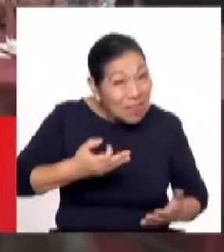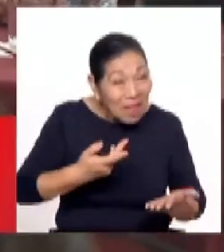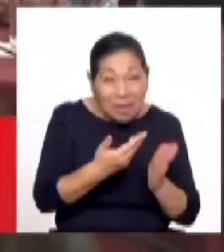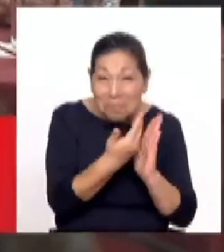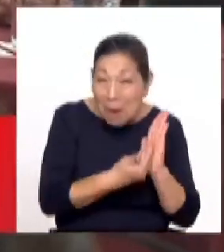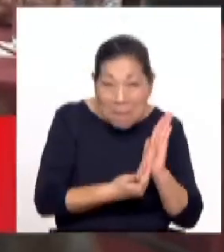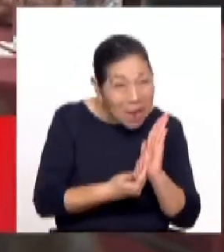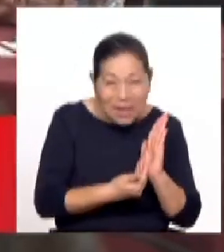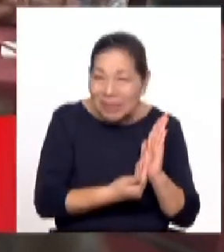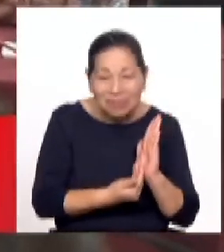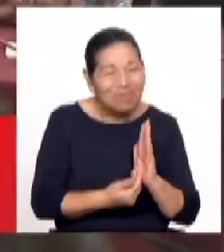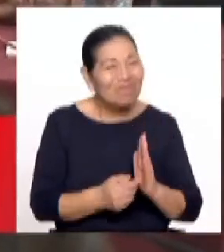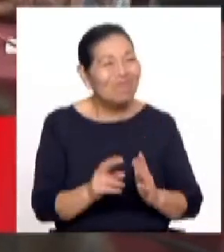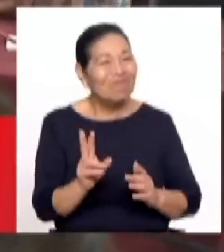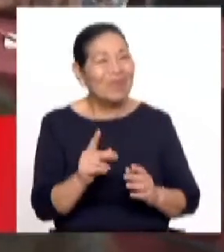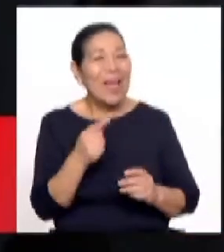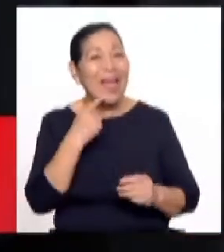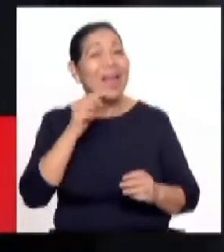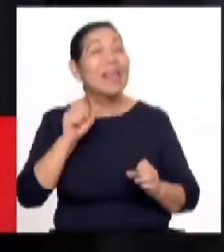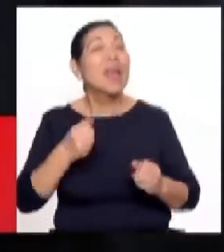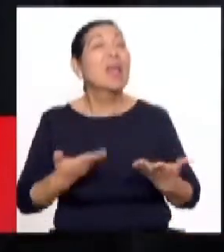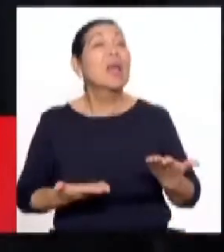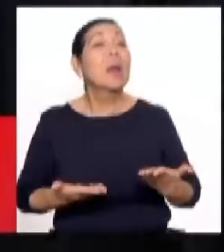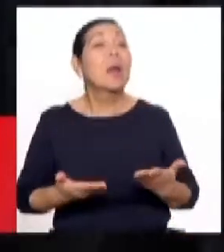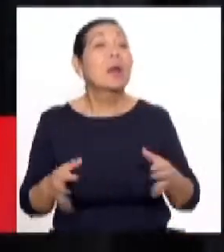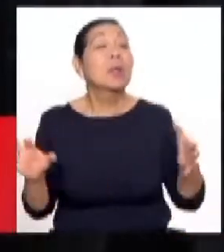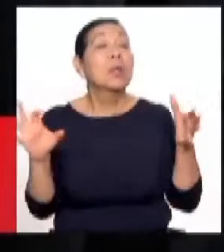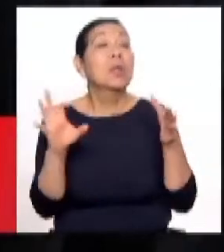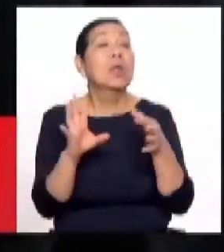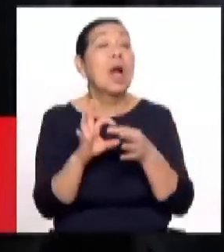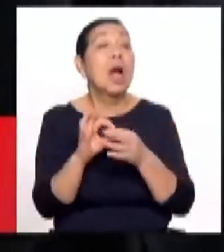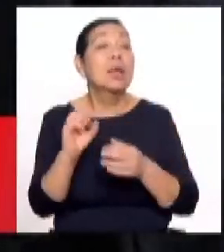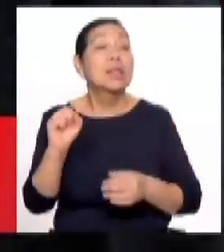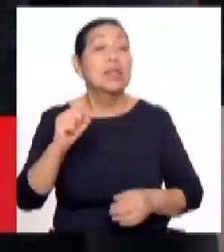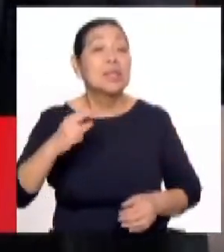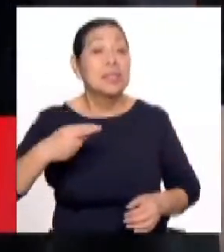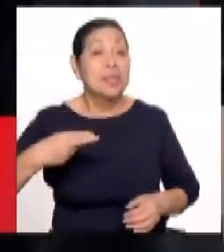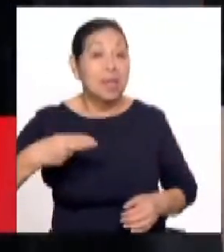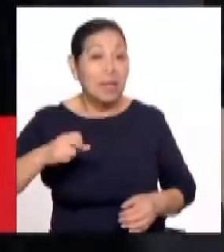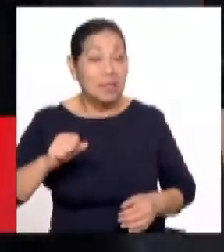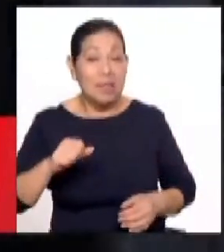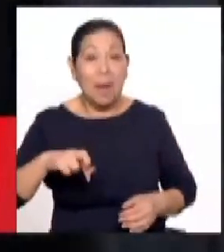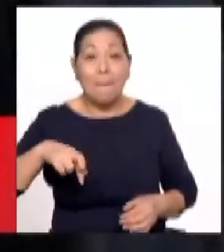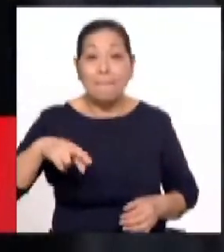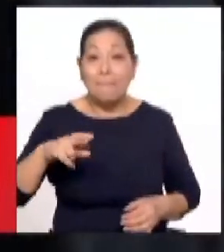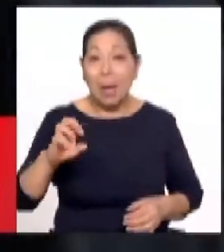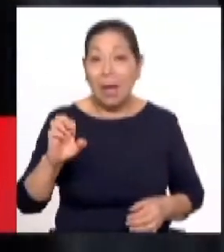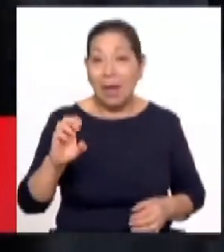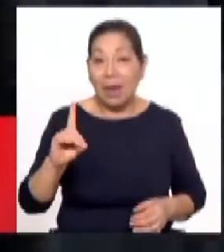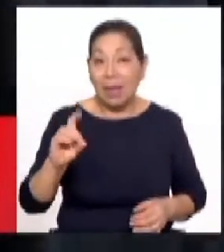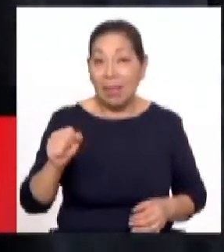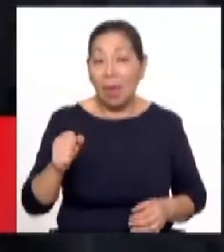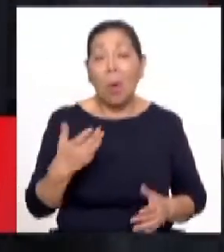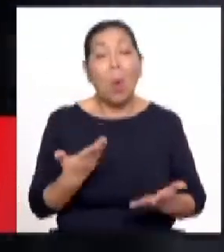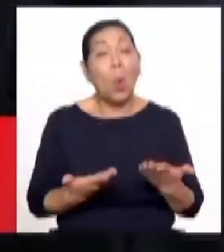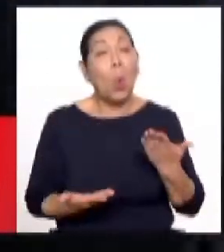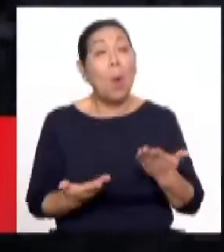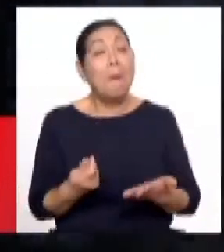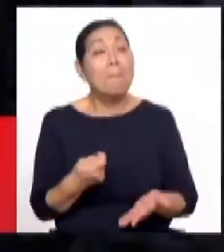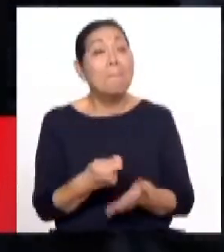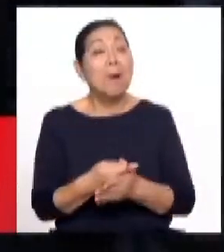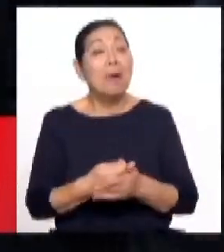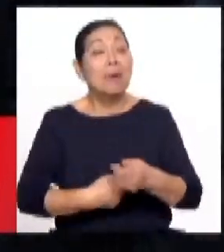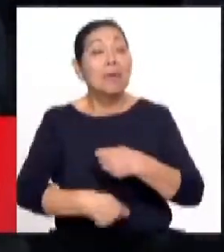Además alertaron de inconsistencias al vincular a los Sánchez paredes con las empresas creadas con el supuesto dinero